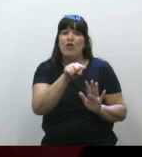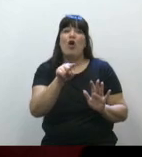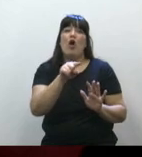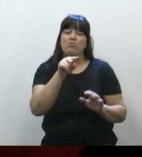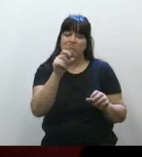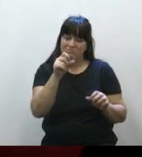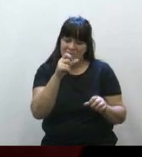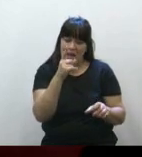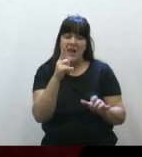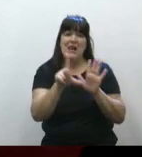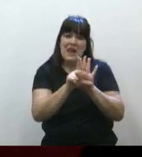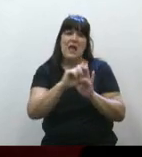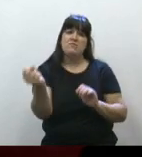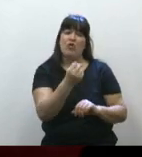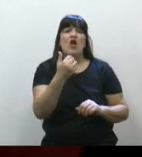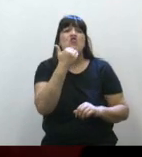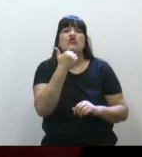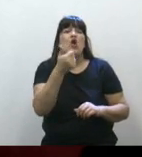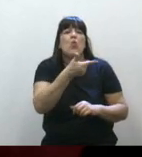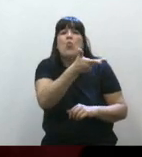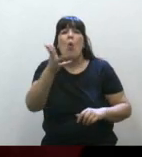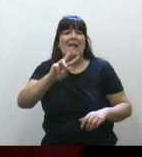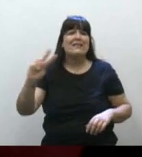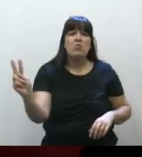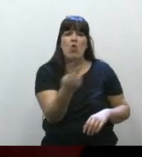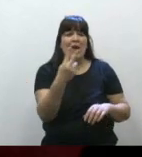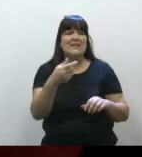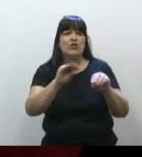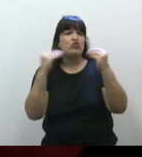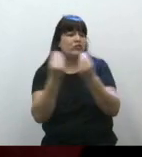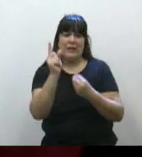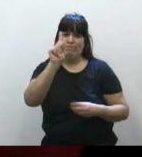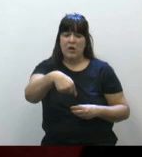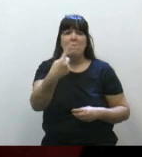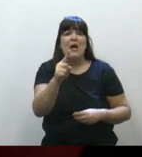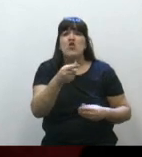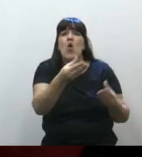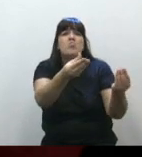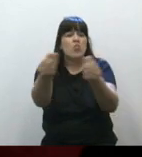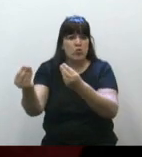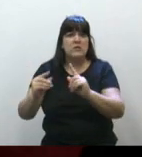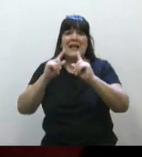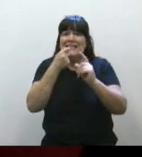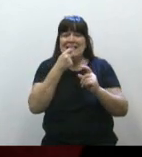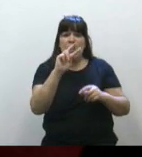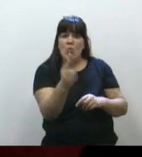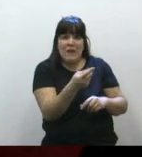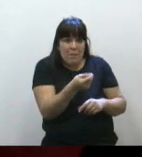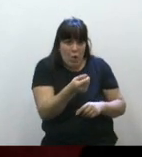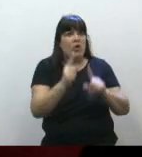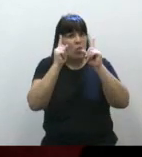no sé cuántas muertes son pero son muchas y si son pocas también son importantes